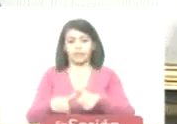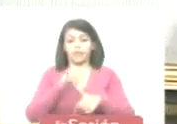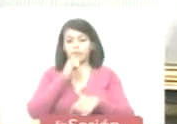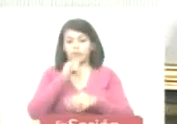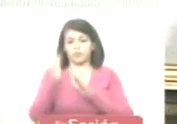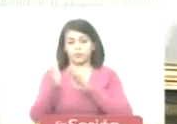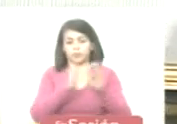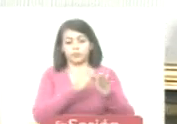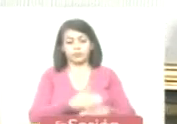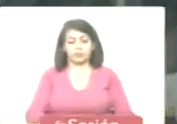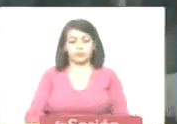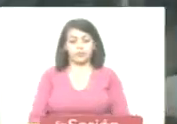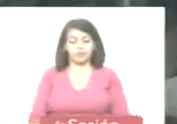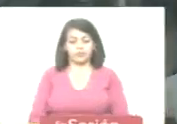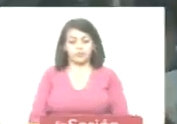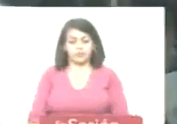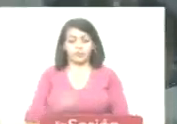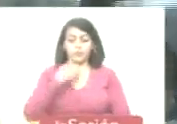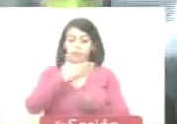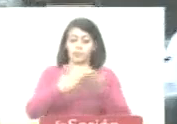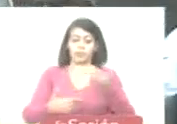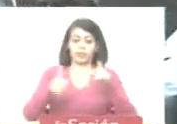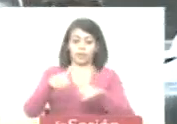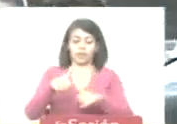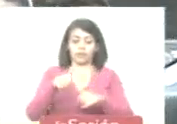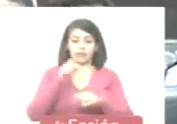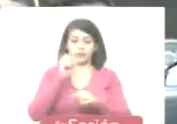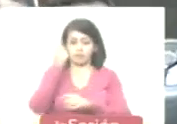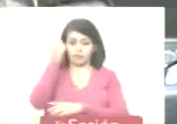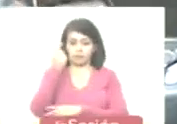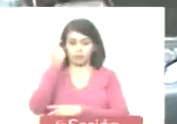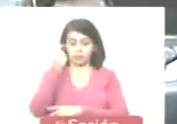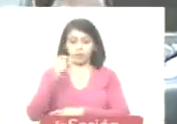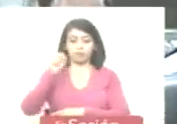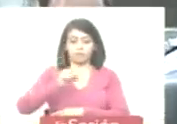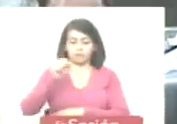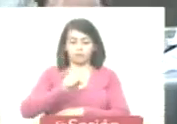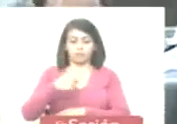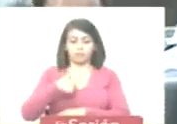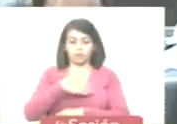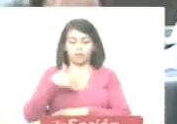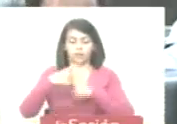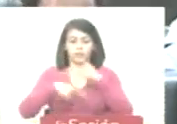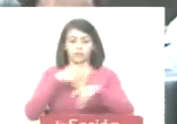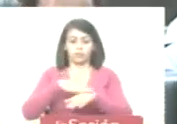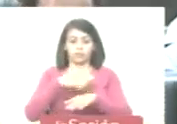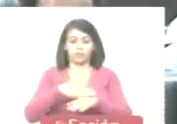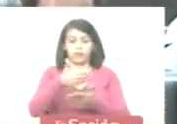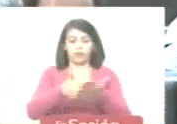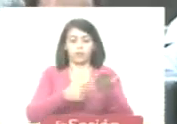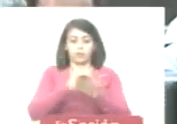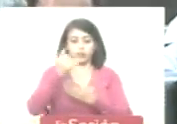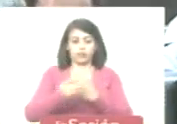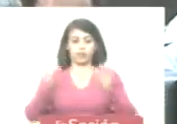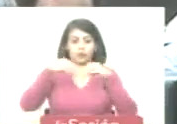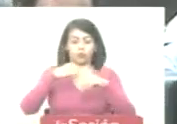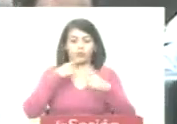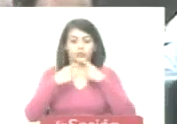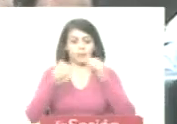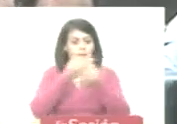información. Propuesta de orden del diputado Rondero. Sí, yo propongo que para el próximo jueves traigamos un proyecto de acuerdo donde